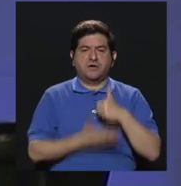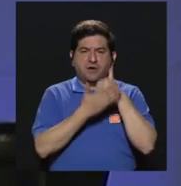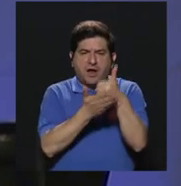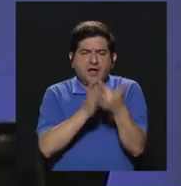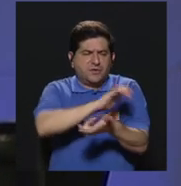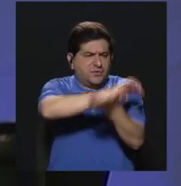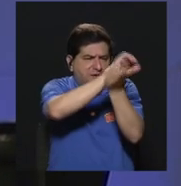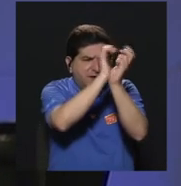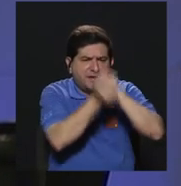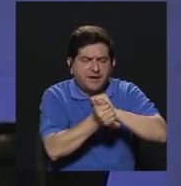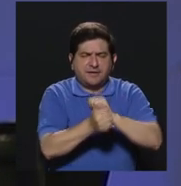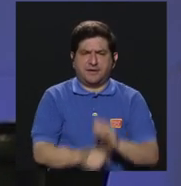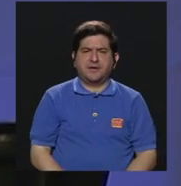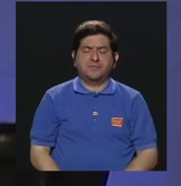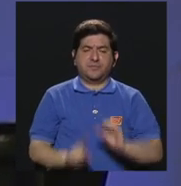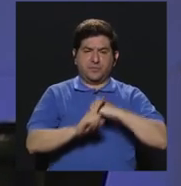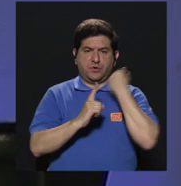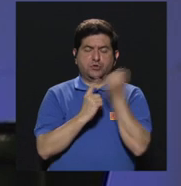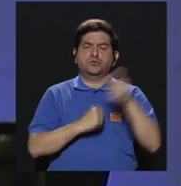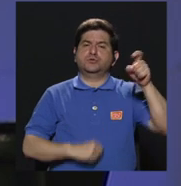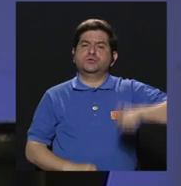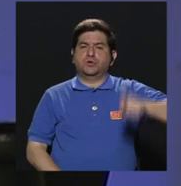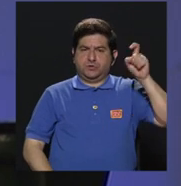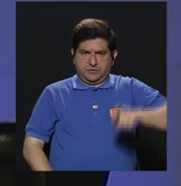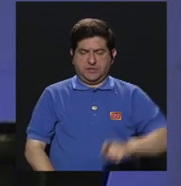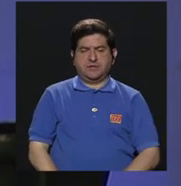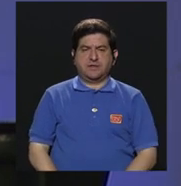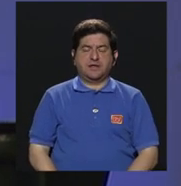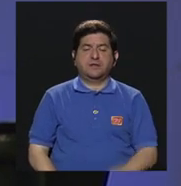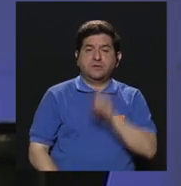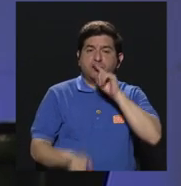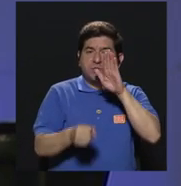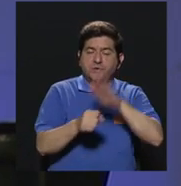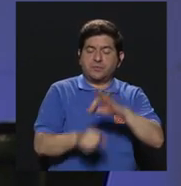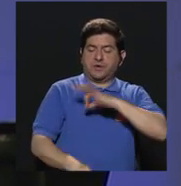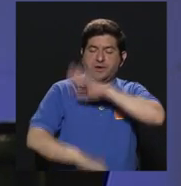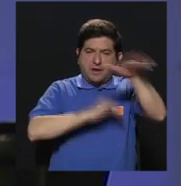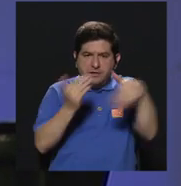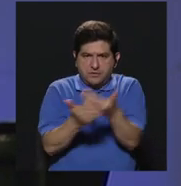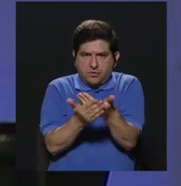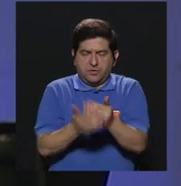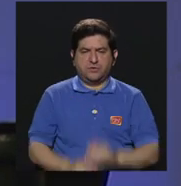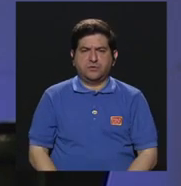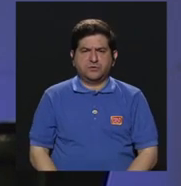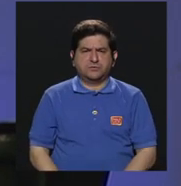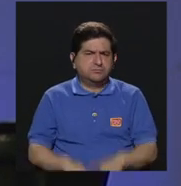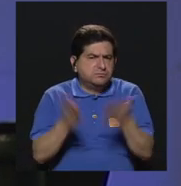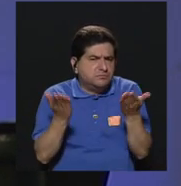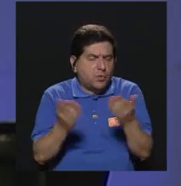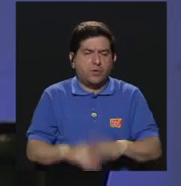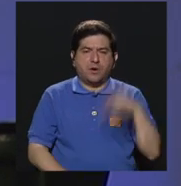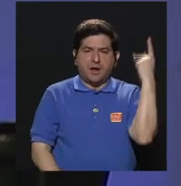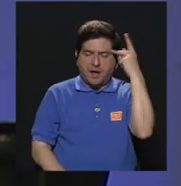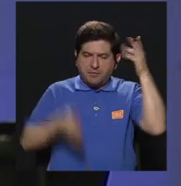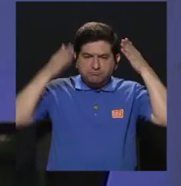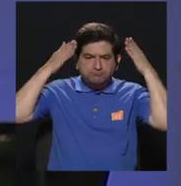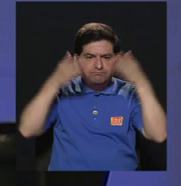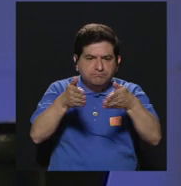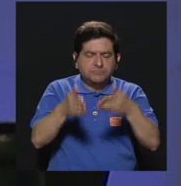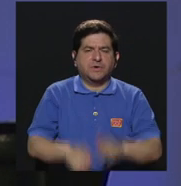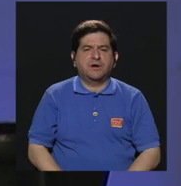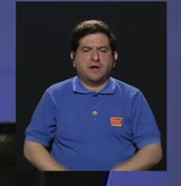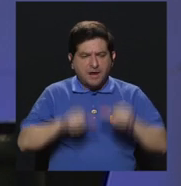las transformaciones que la sociedad necesita para el logro del bien común, mediante una política dirigida a